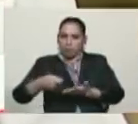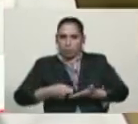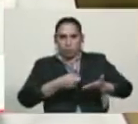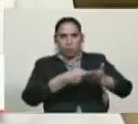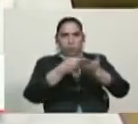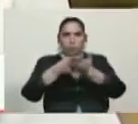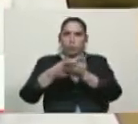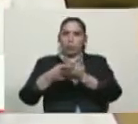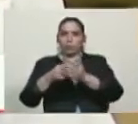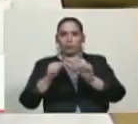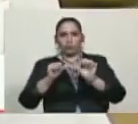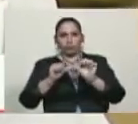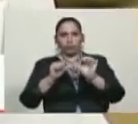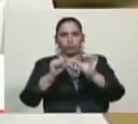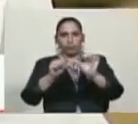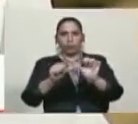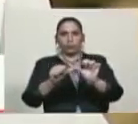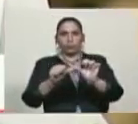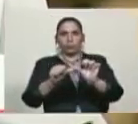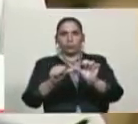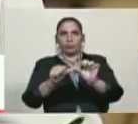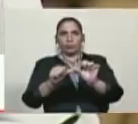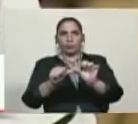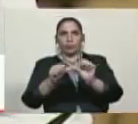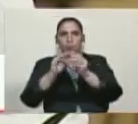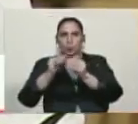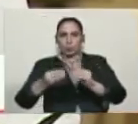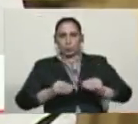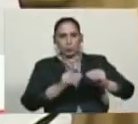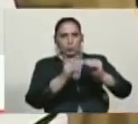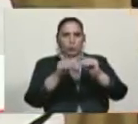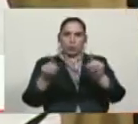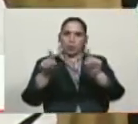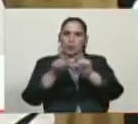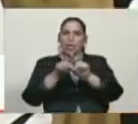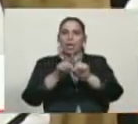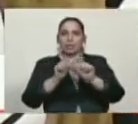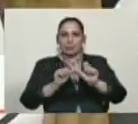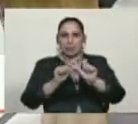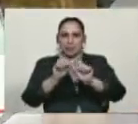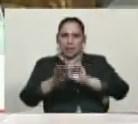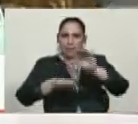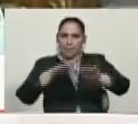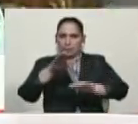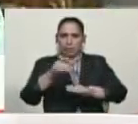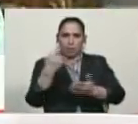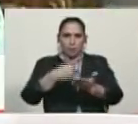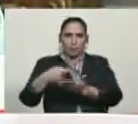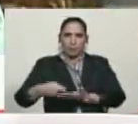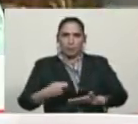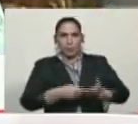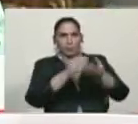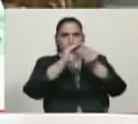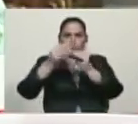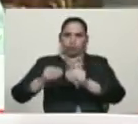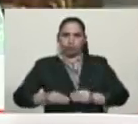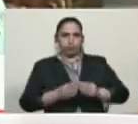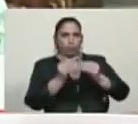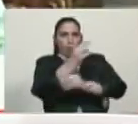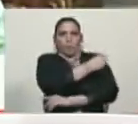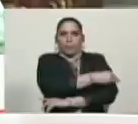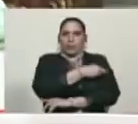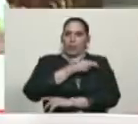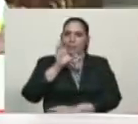permanente en su recuperación igualmente seguir avanzando en la inversión para la recuperación de todos los hospitales del país